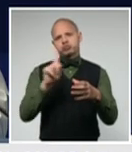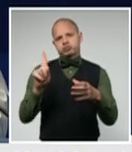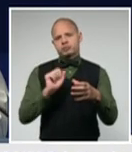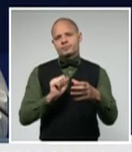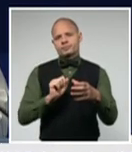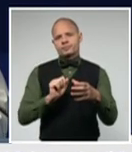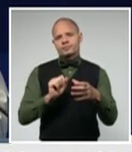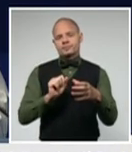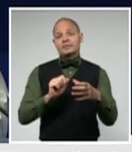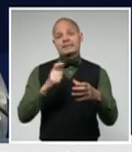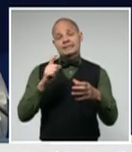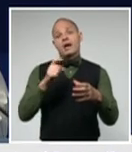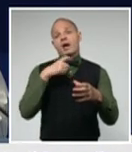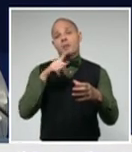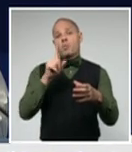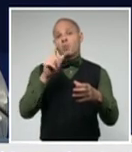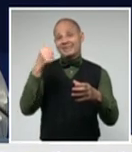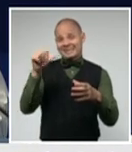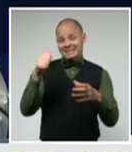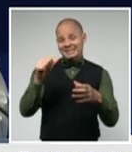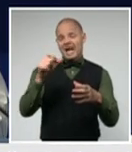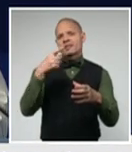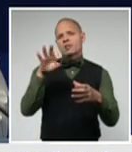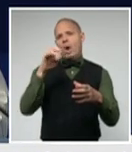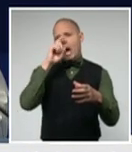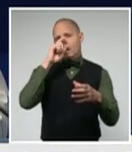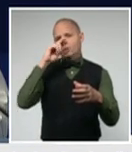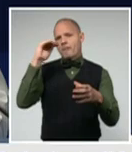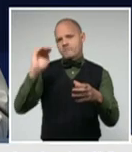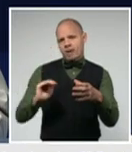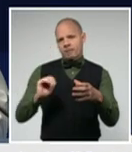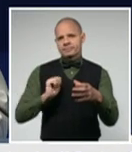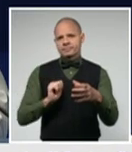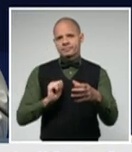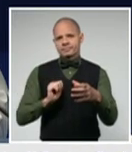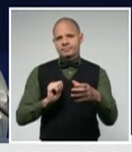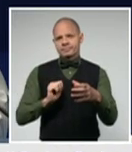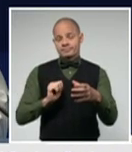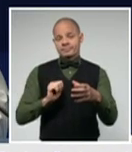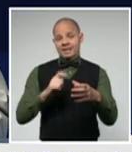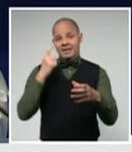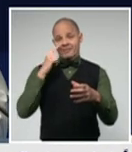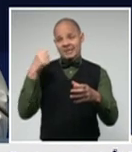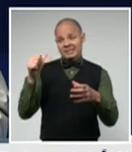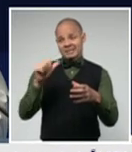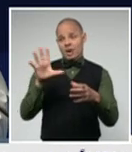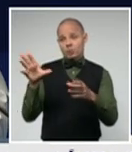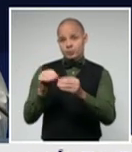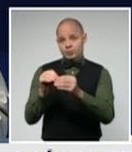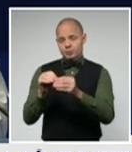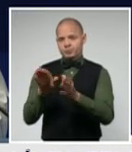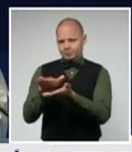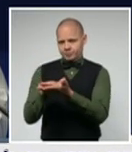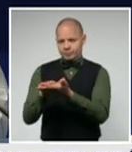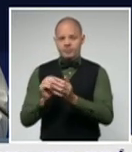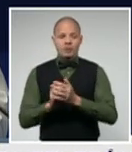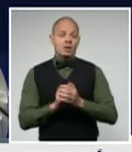de 18 años y menos, y con estos 10 se acumulan